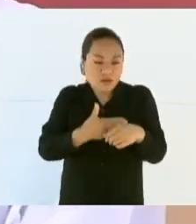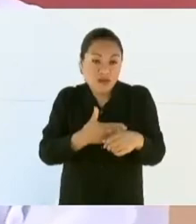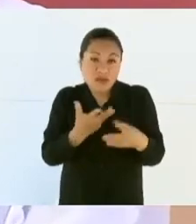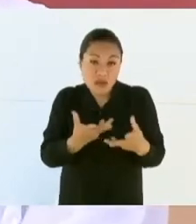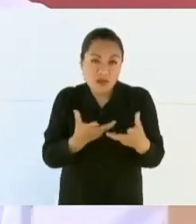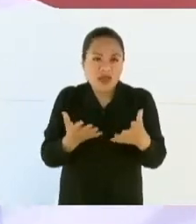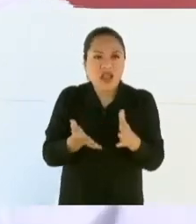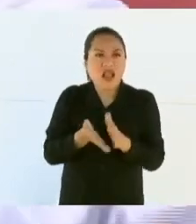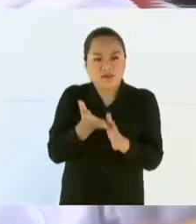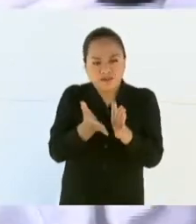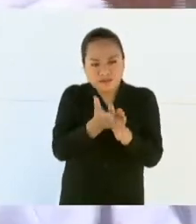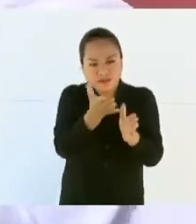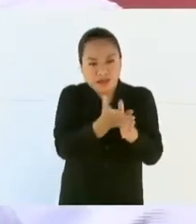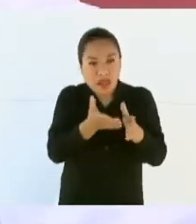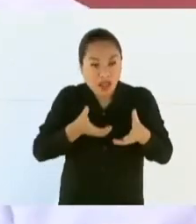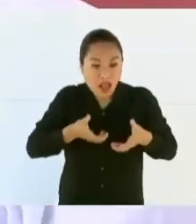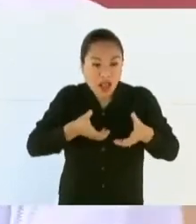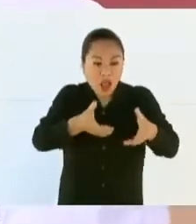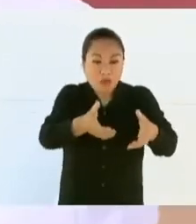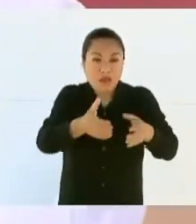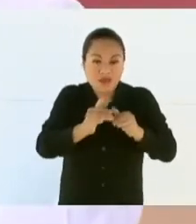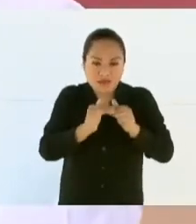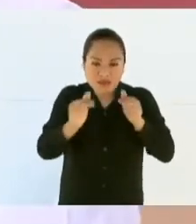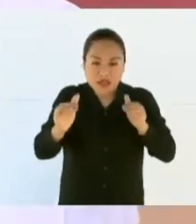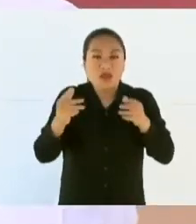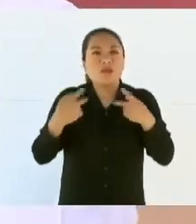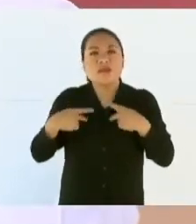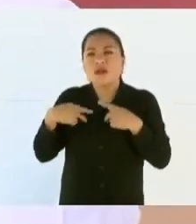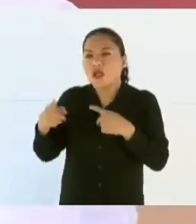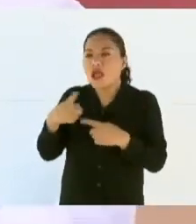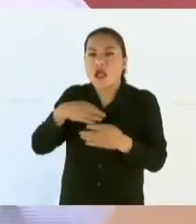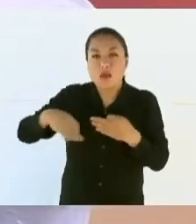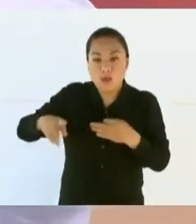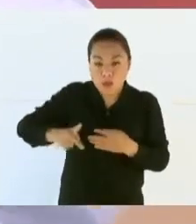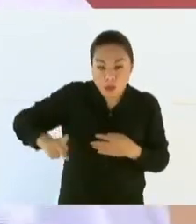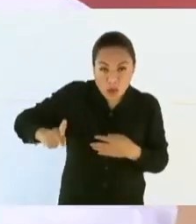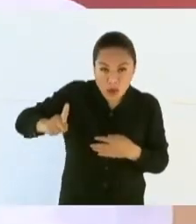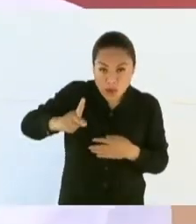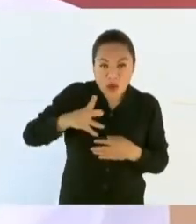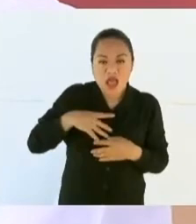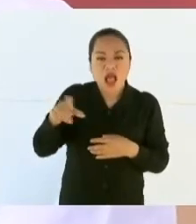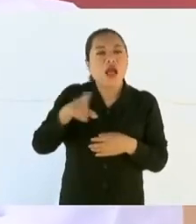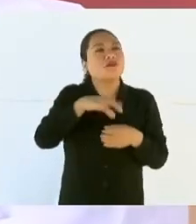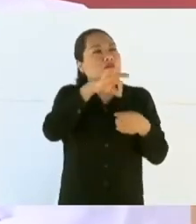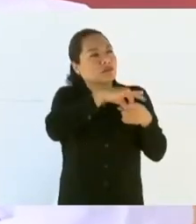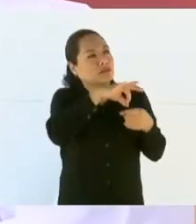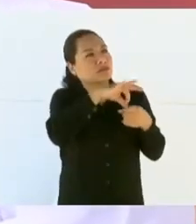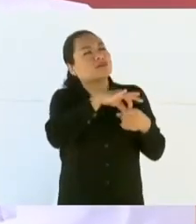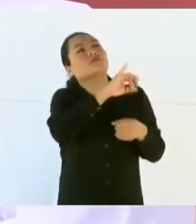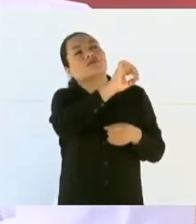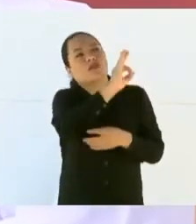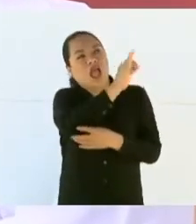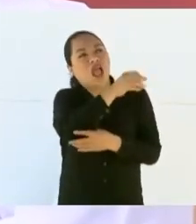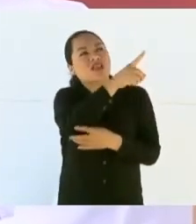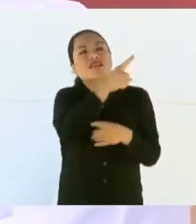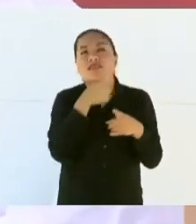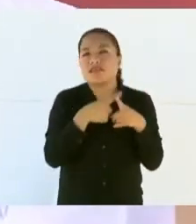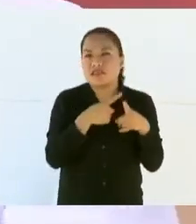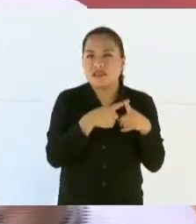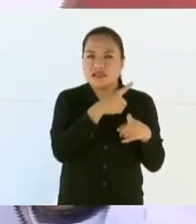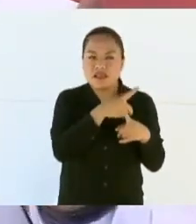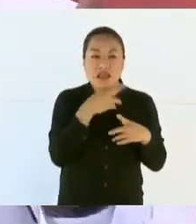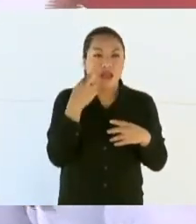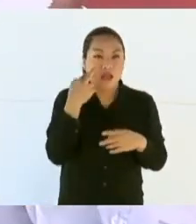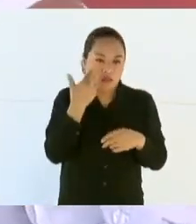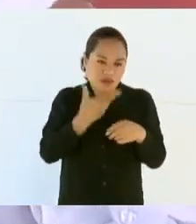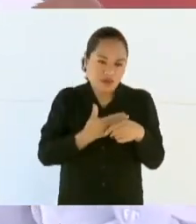caminos, porque la asamblea los elige para hacer el trabajo. Y como